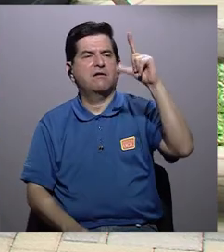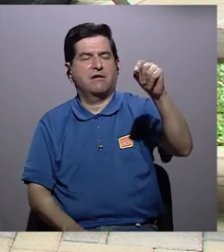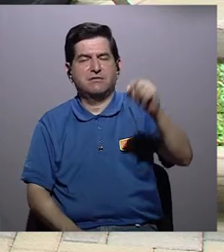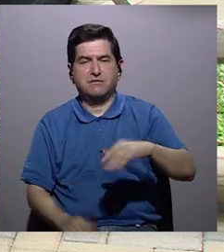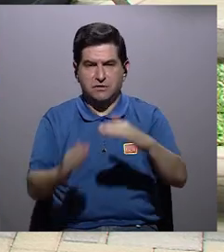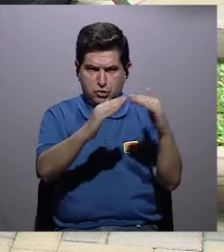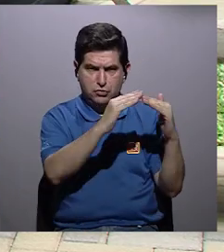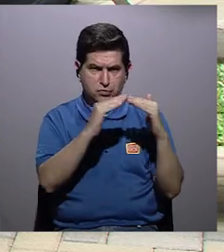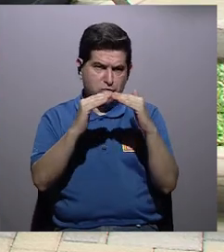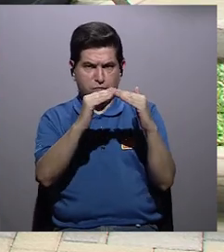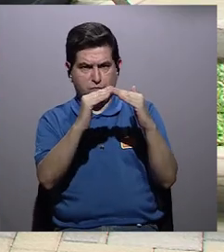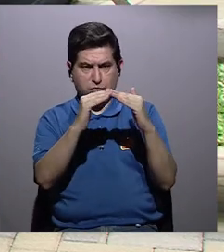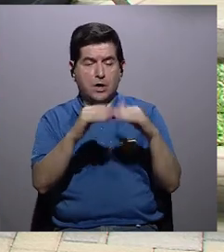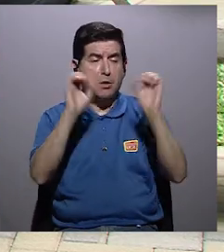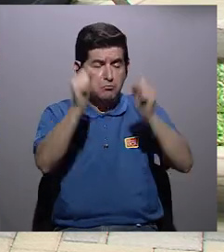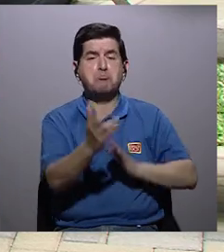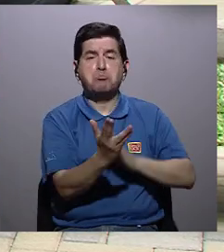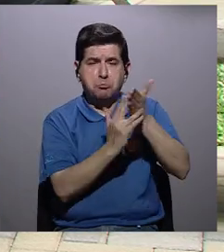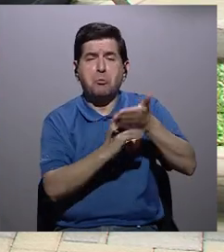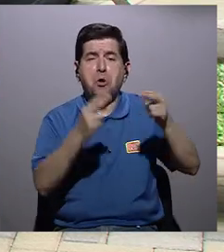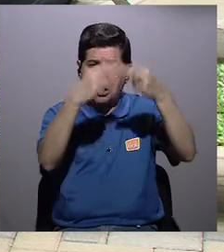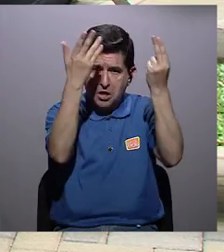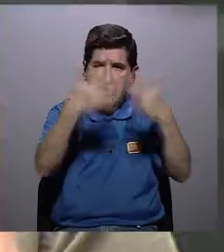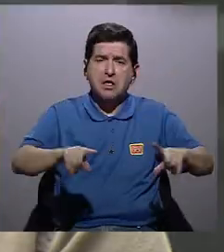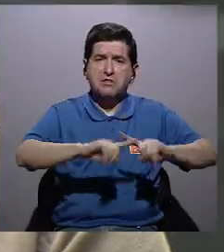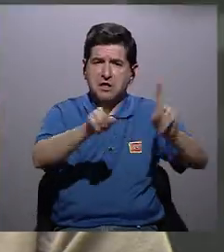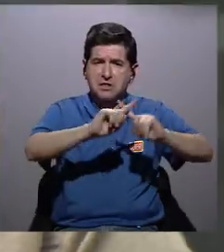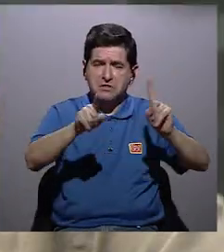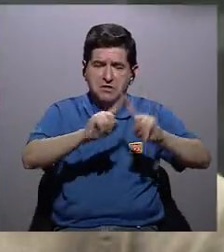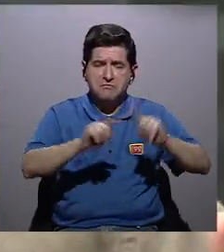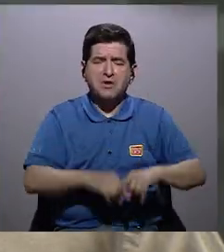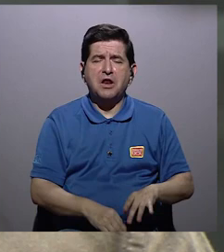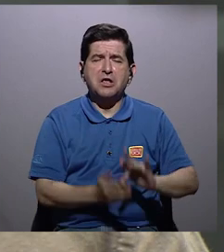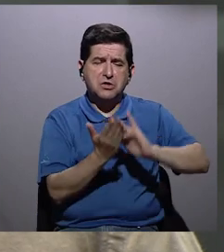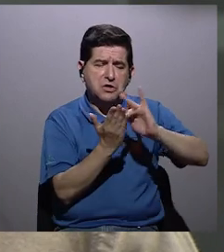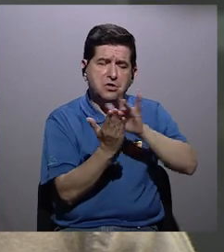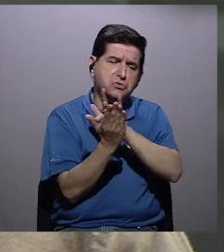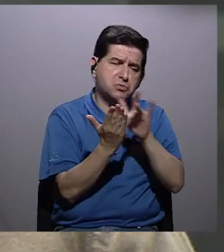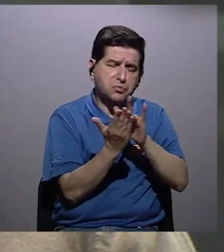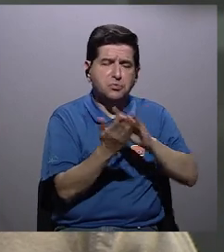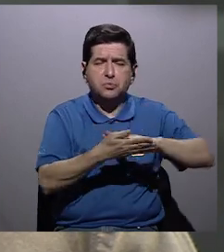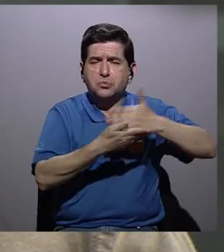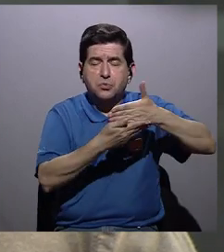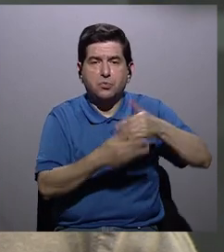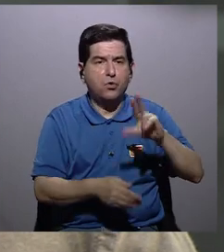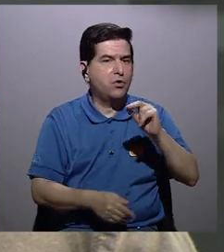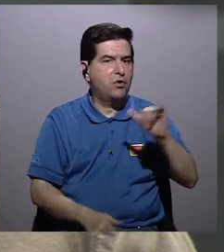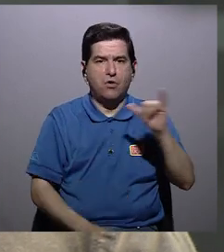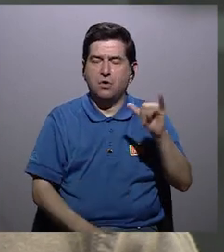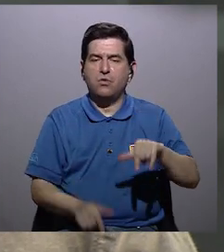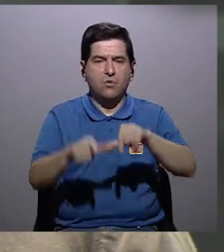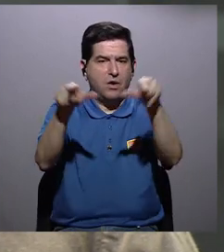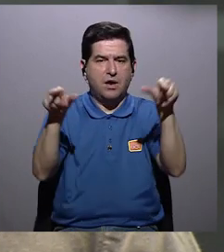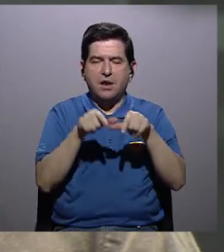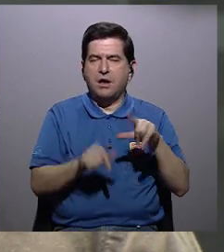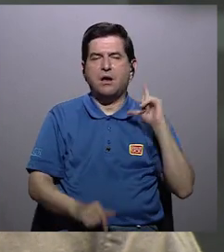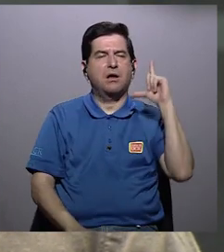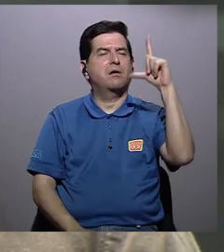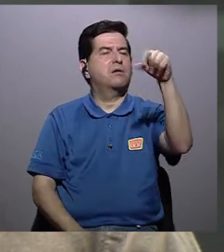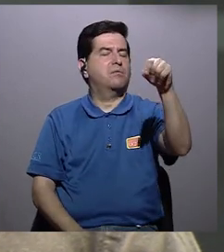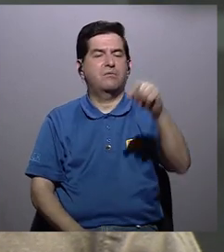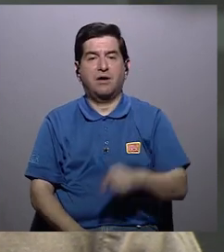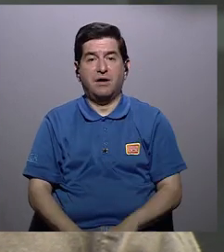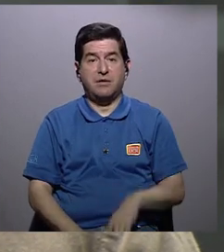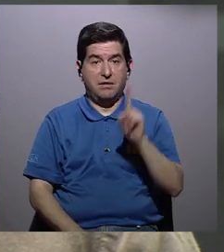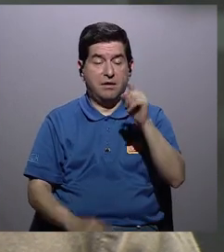urbana puede acceder al internet por mucho más dispositivos de lo que puede acceder en zonas rurales. Entonces ya eso es